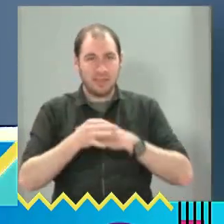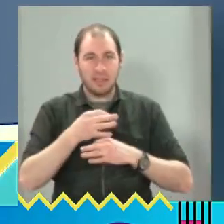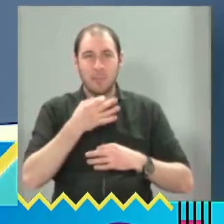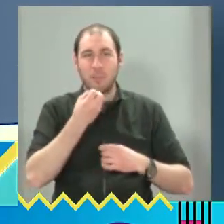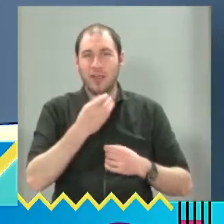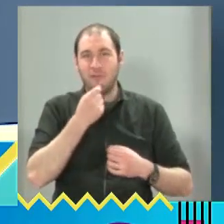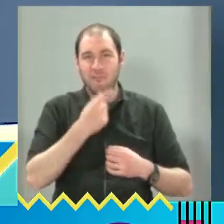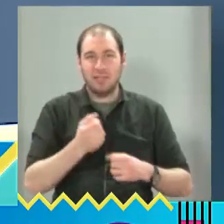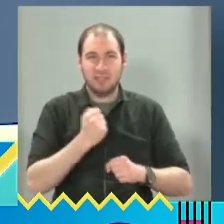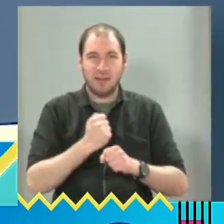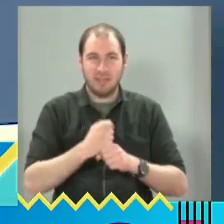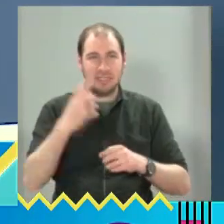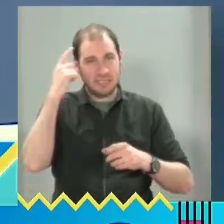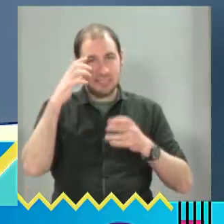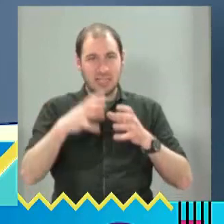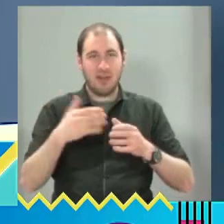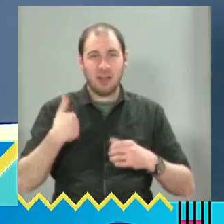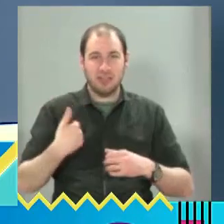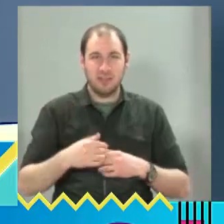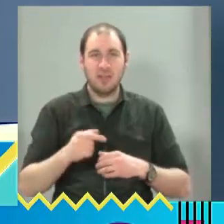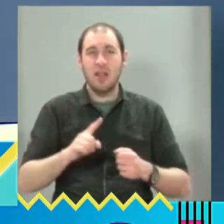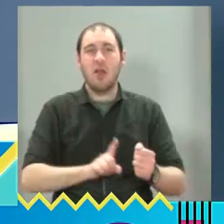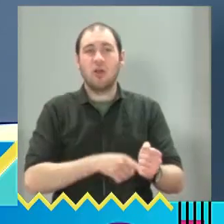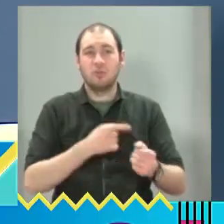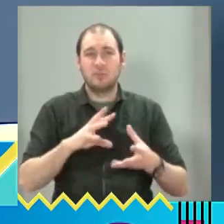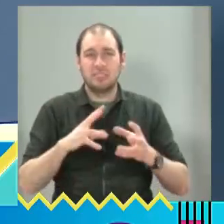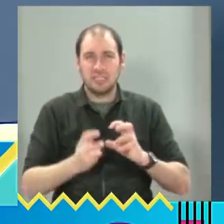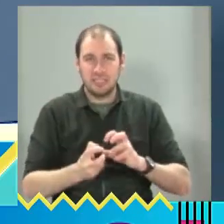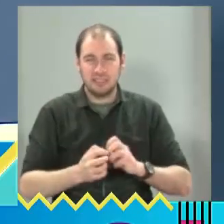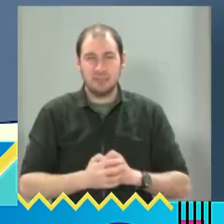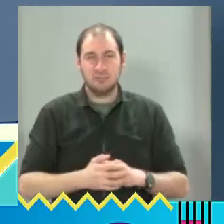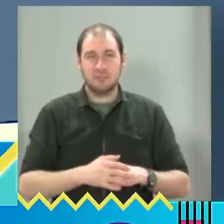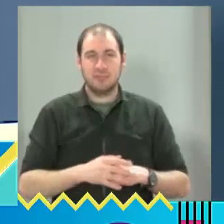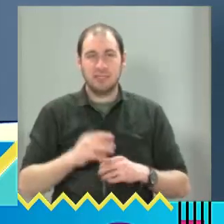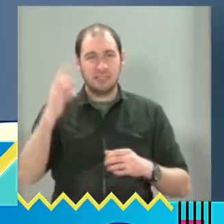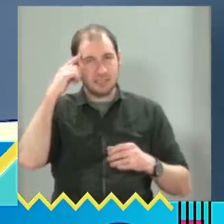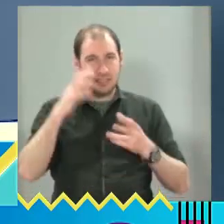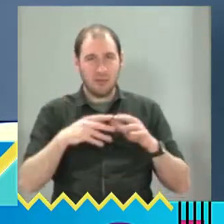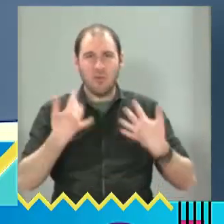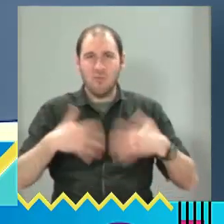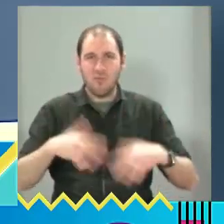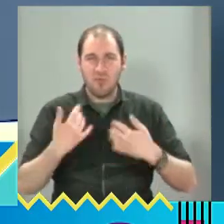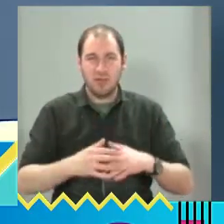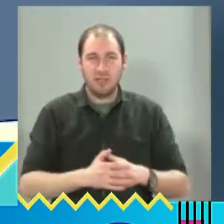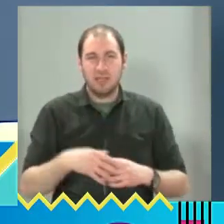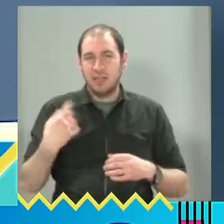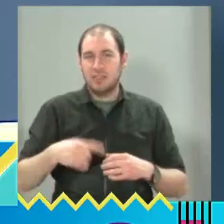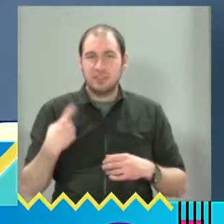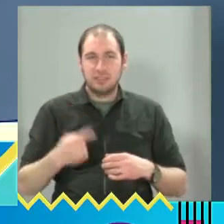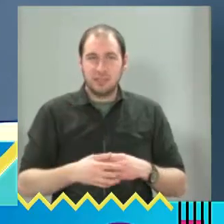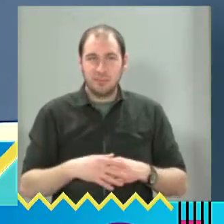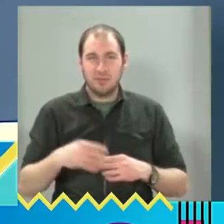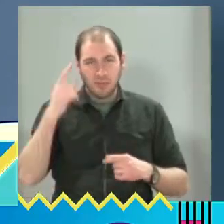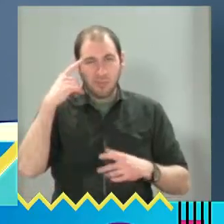fácil trabajar con el cerebro del argentino, que está tan acostumbrado a las crisis, un cerebro tan adrenalínico, que constantemente